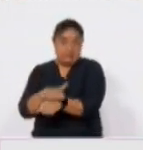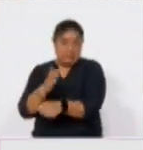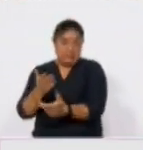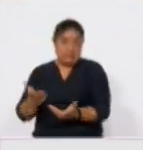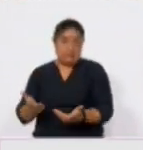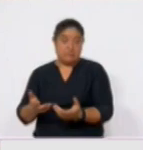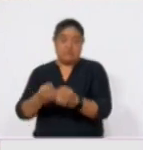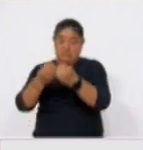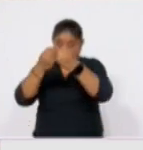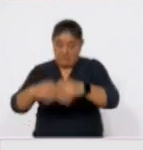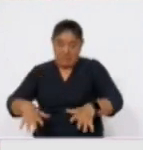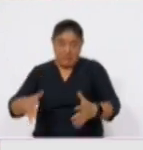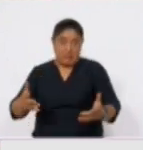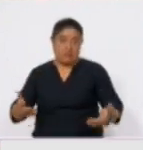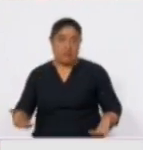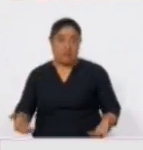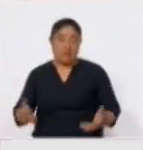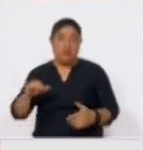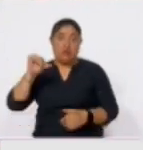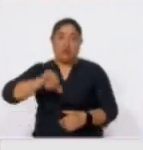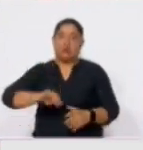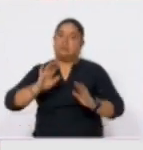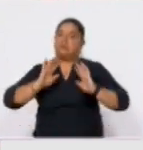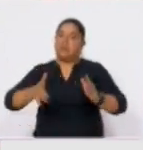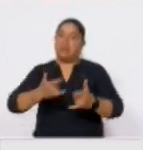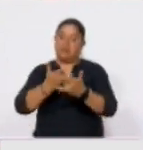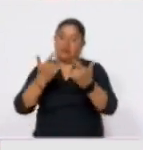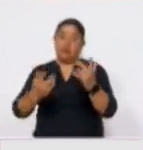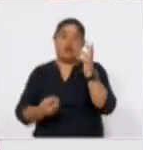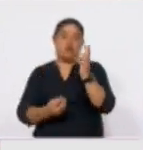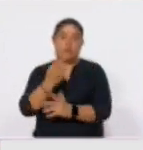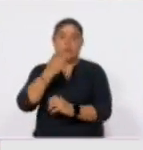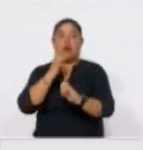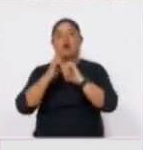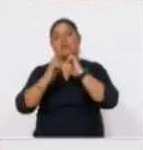pues se perdieron las concesiones y hoy, bueno, se marca una nueva historia en comunicación de Tlaxcala.